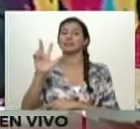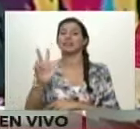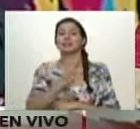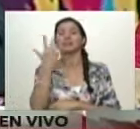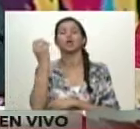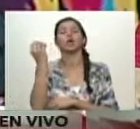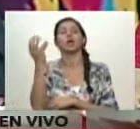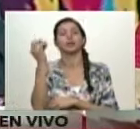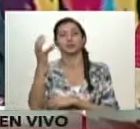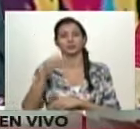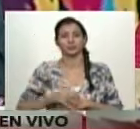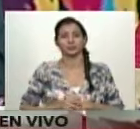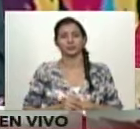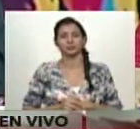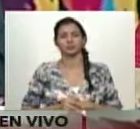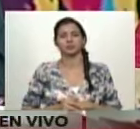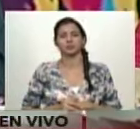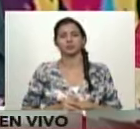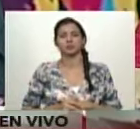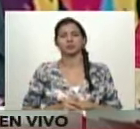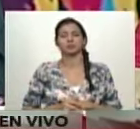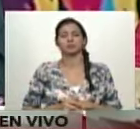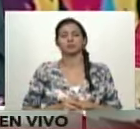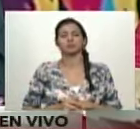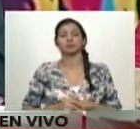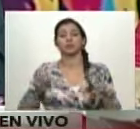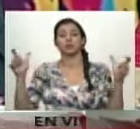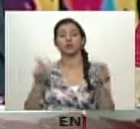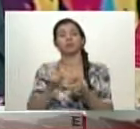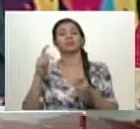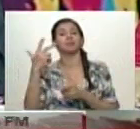congreso. Se ha reunido en la tercera plenaria.